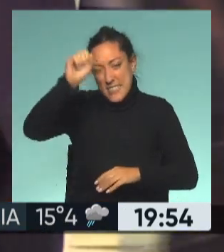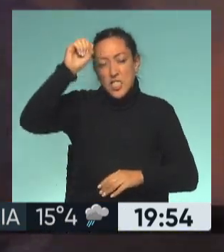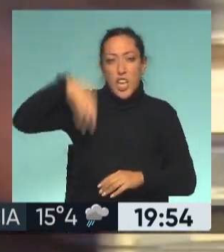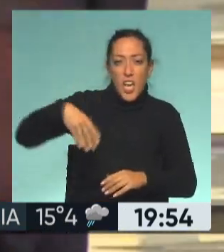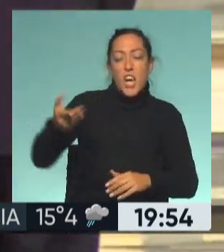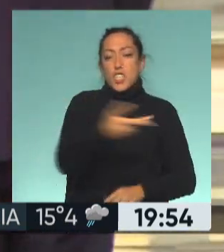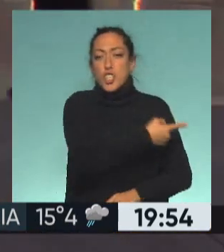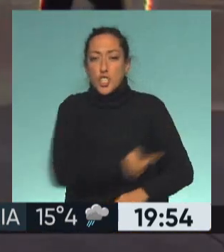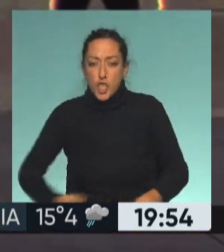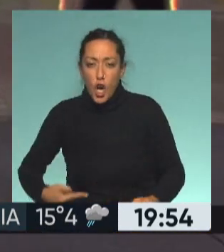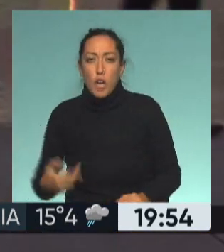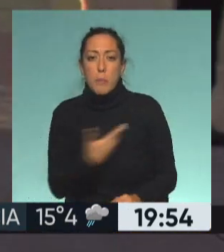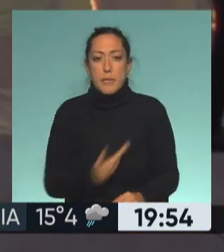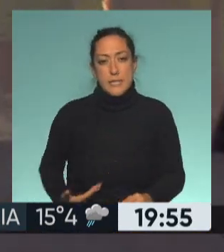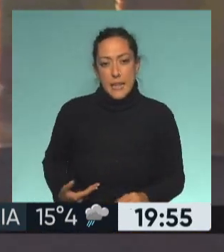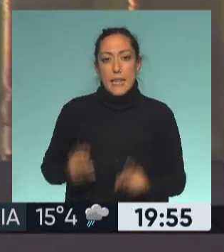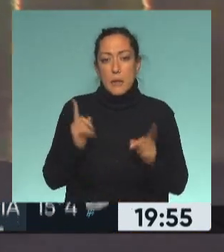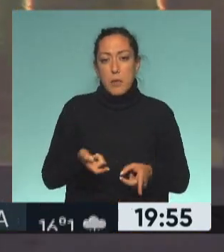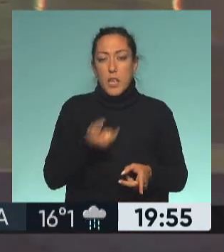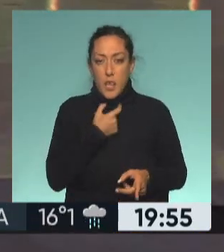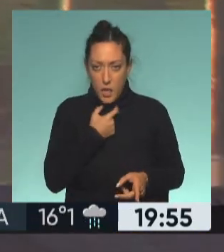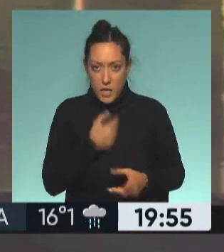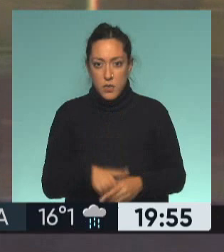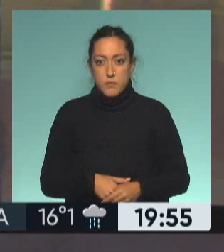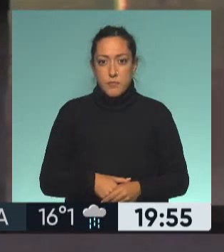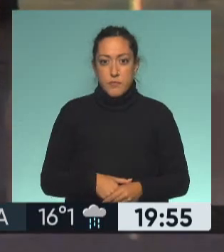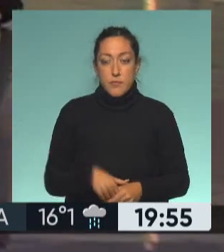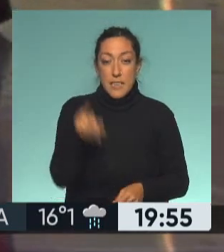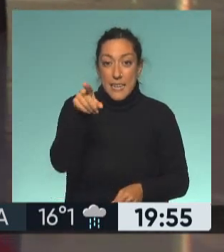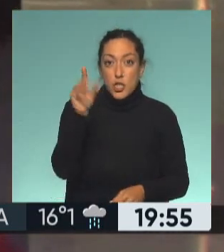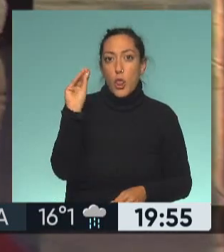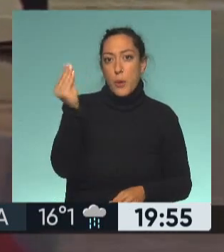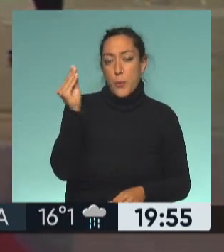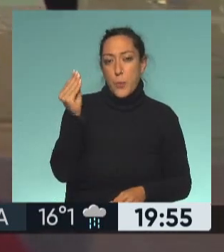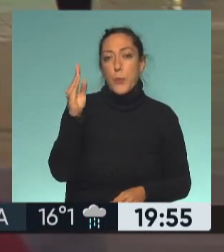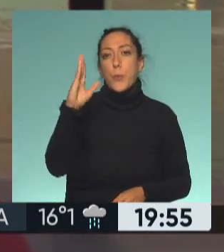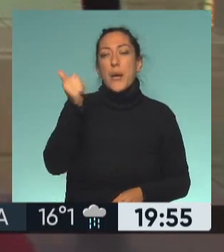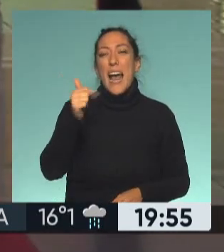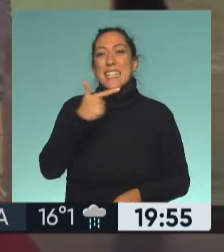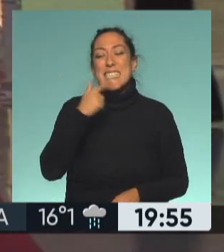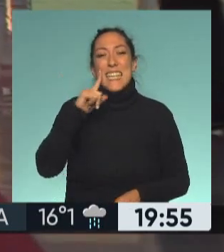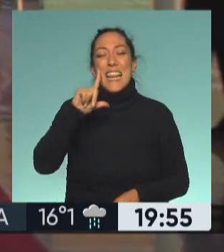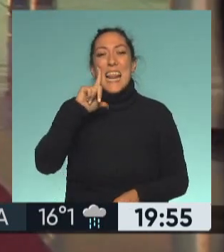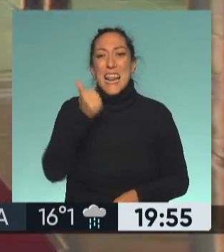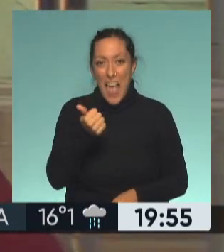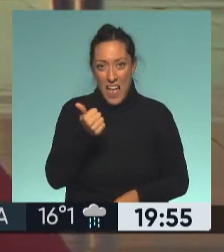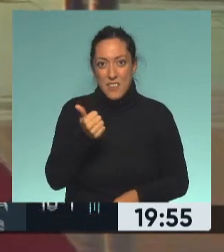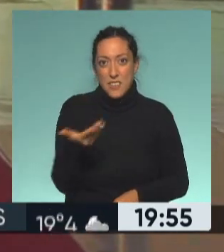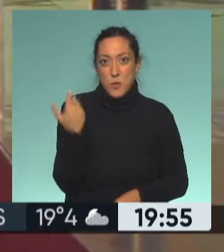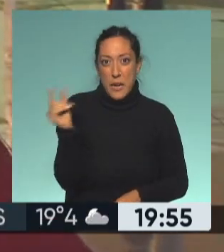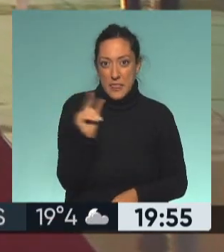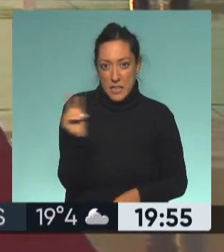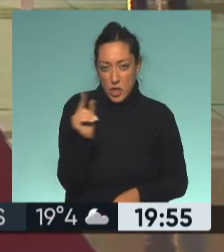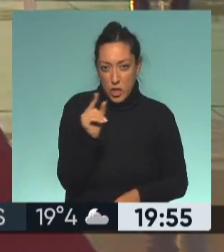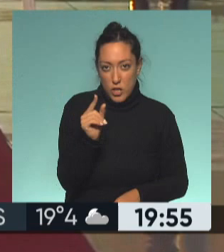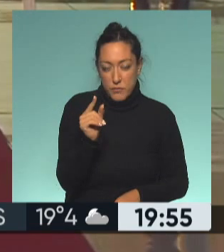Scioli, que quiere ser presidente también, pero nuestro embajador. Eso es Brasilia, En Brasil, hasta hace un ratito, Bolsonaro quería